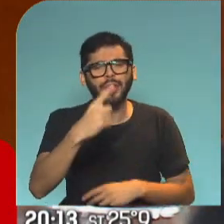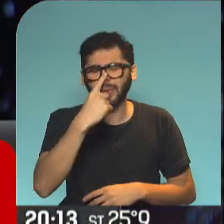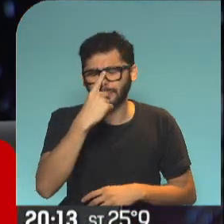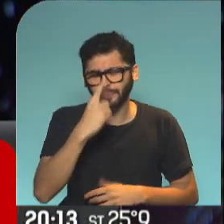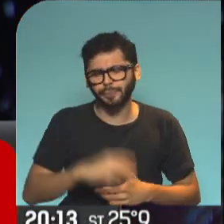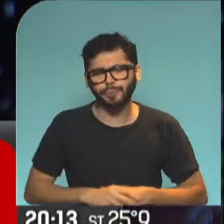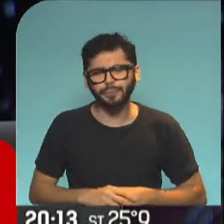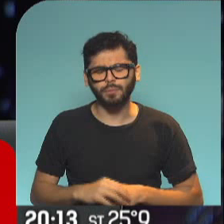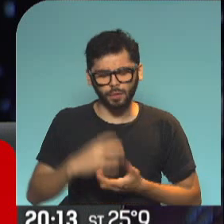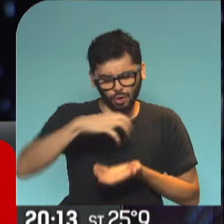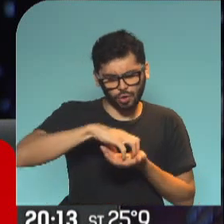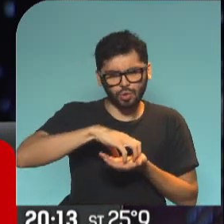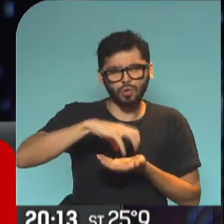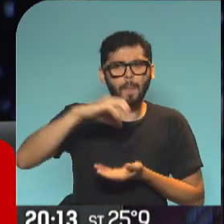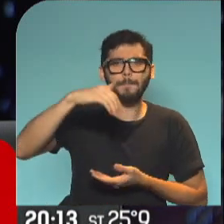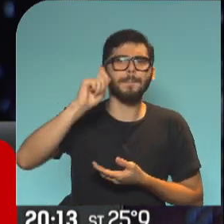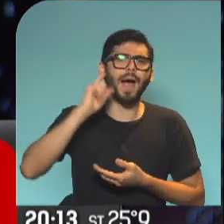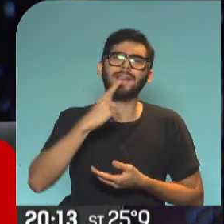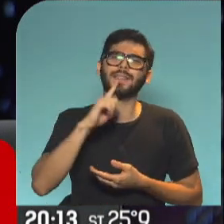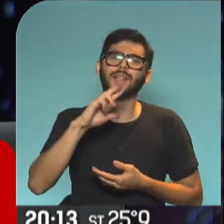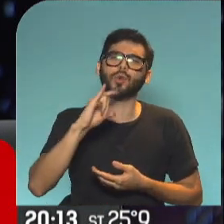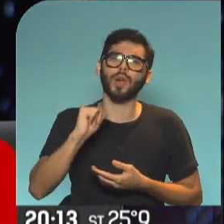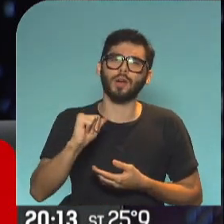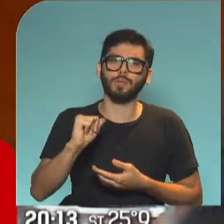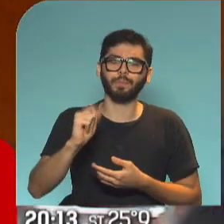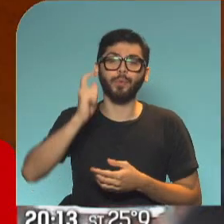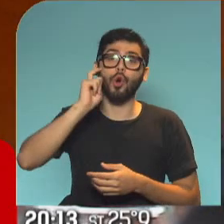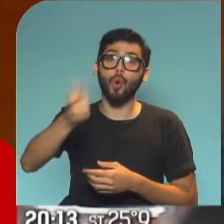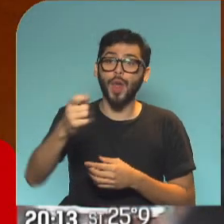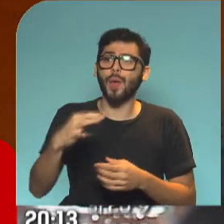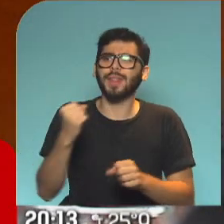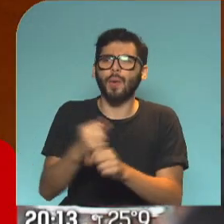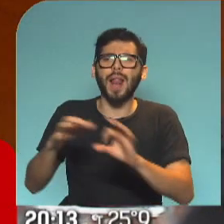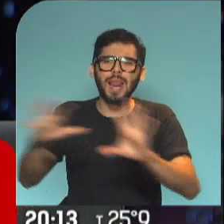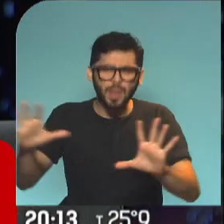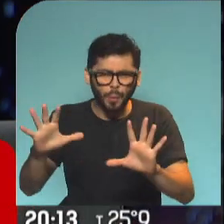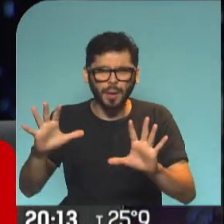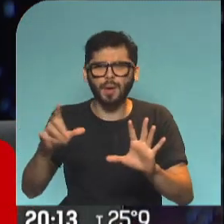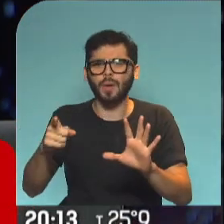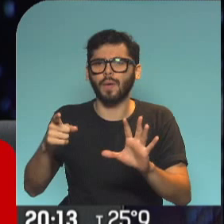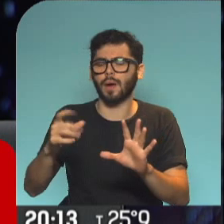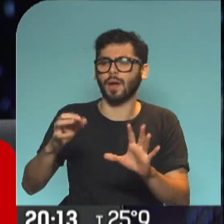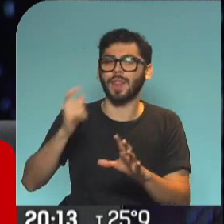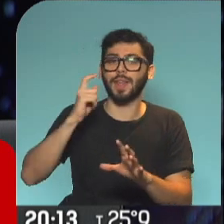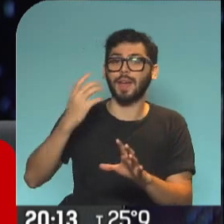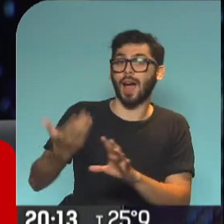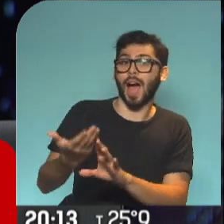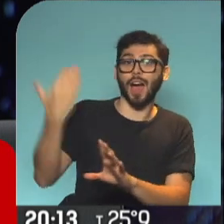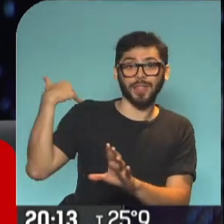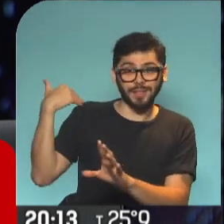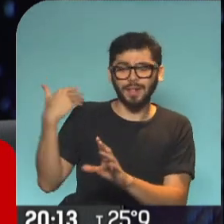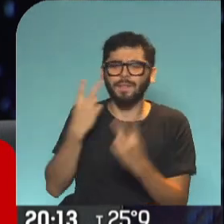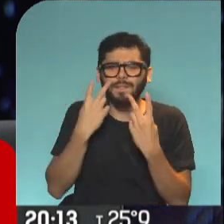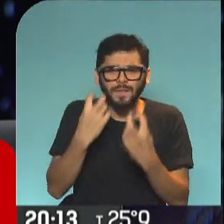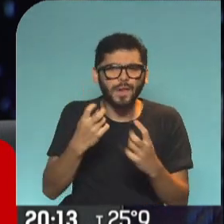consejo sea un lugar en donde se intente disciplinar a los jueces que deben trabajar con absoluta libertad y que van a investigarse en gestión anterior no a